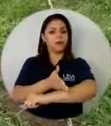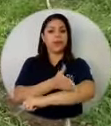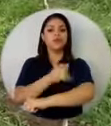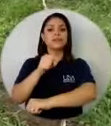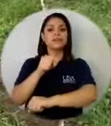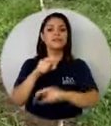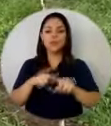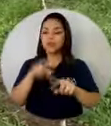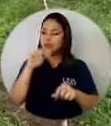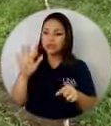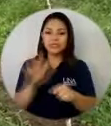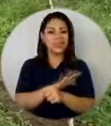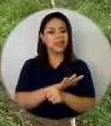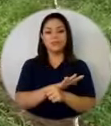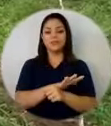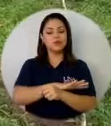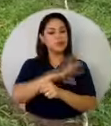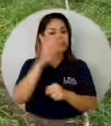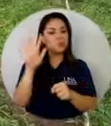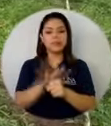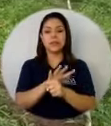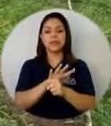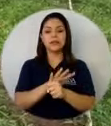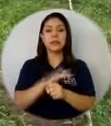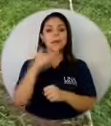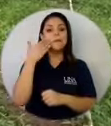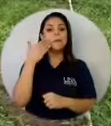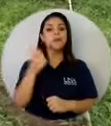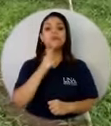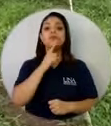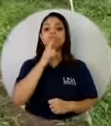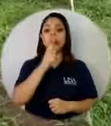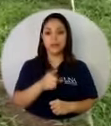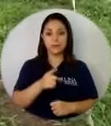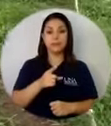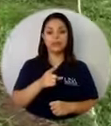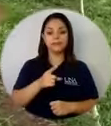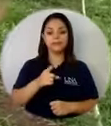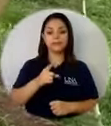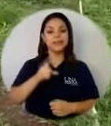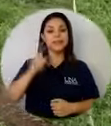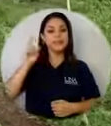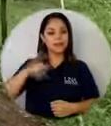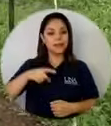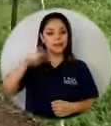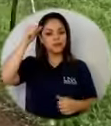Lo que pasa es que es insuficiente. Es insuficiente porque realmente tenemos que